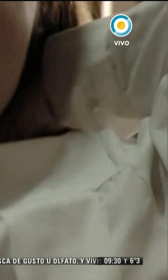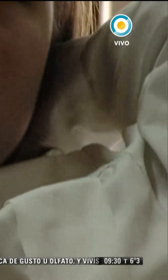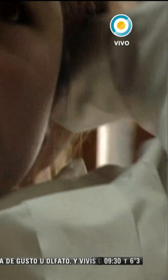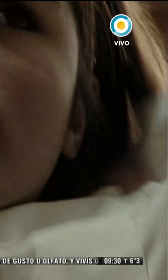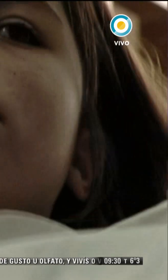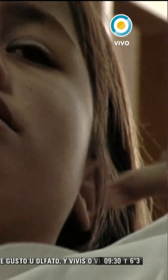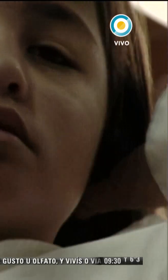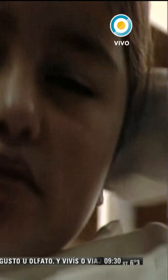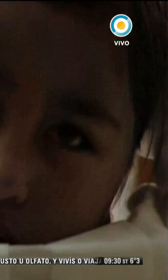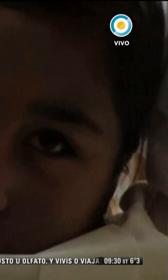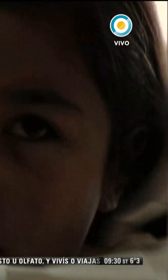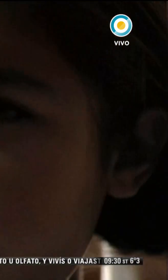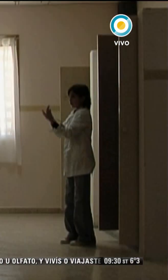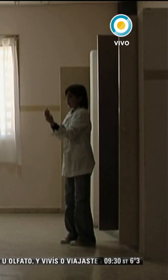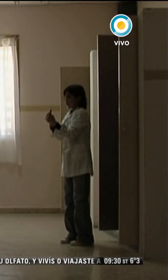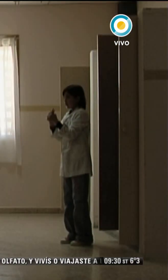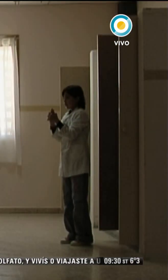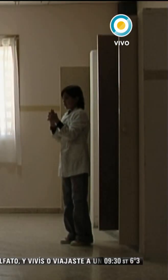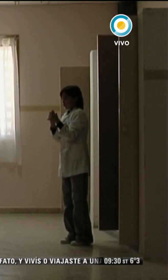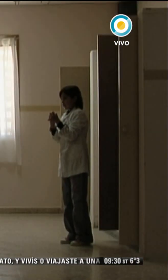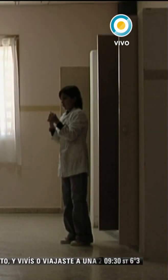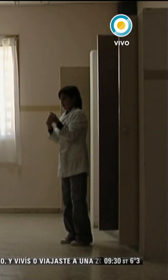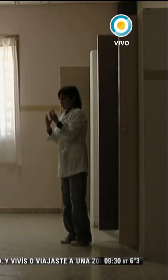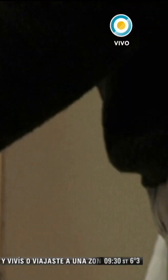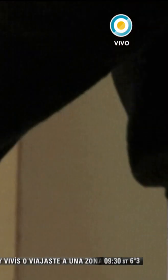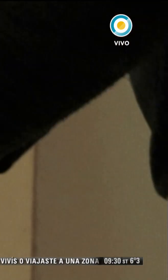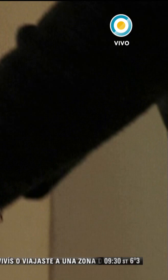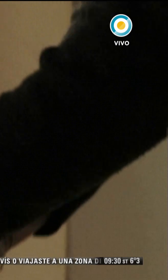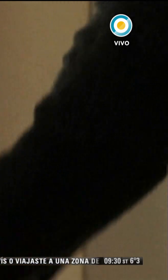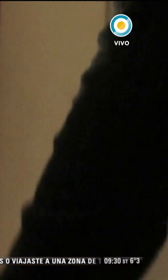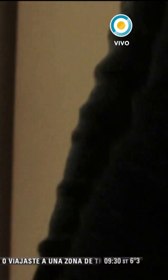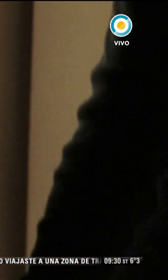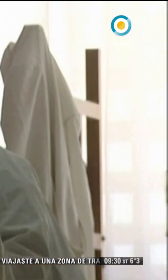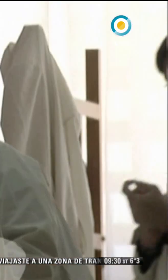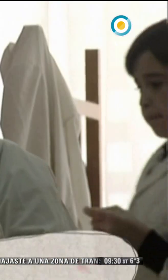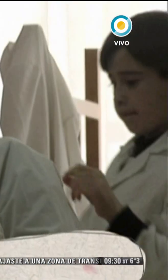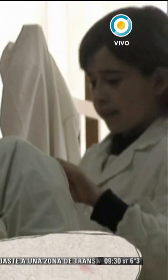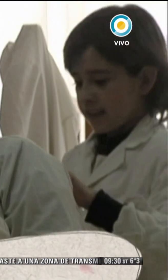Ta, la, la, ta, ta, ta, ta.